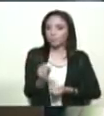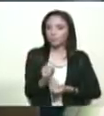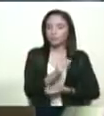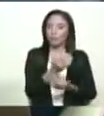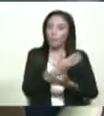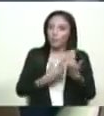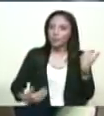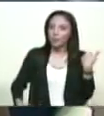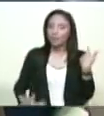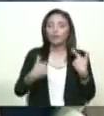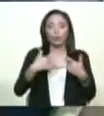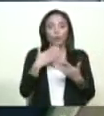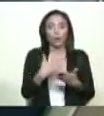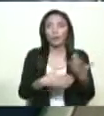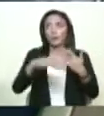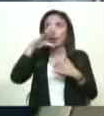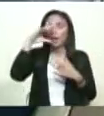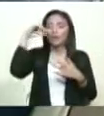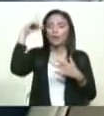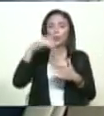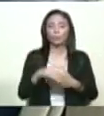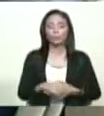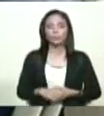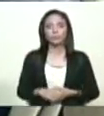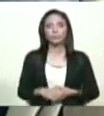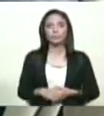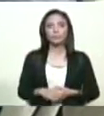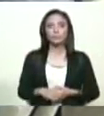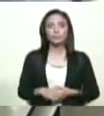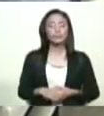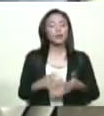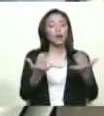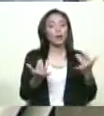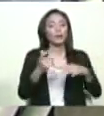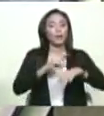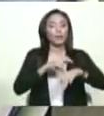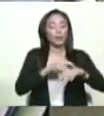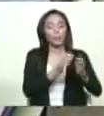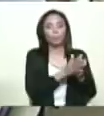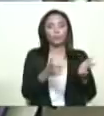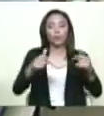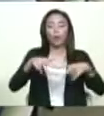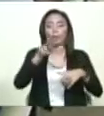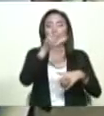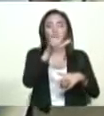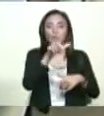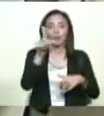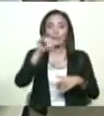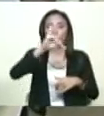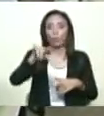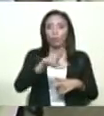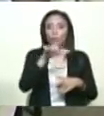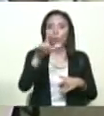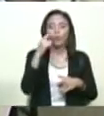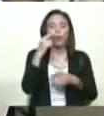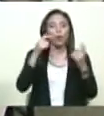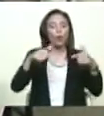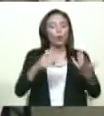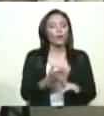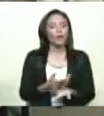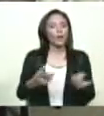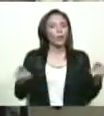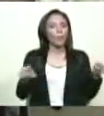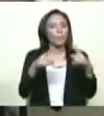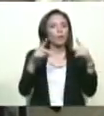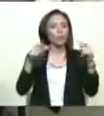y siempre es gracias a la vida que en este periodo precisamente hoy 31 de julio se está cumpliendo